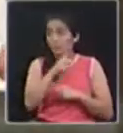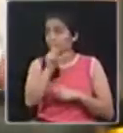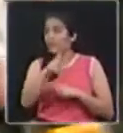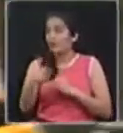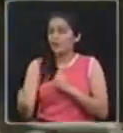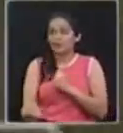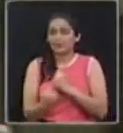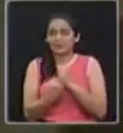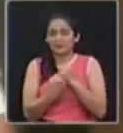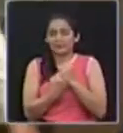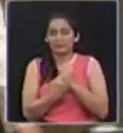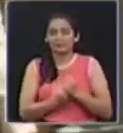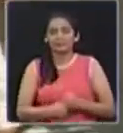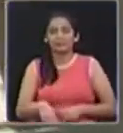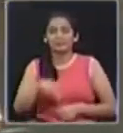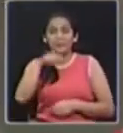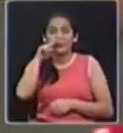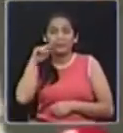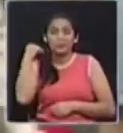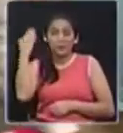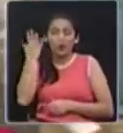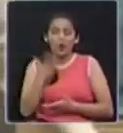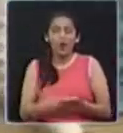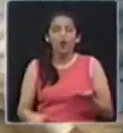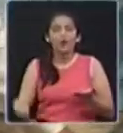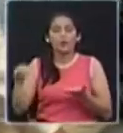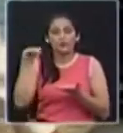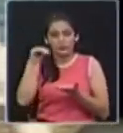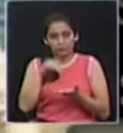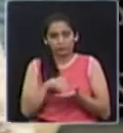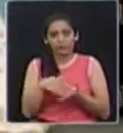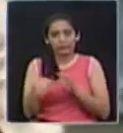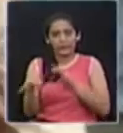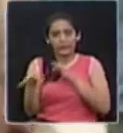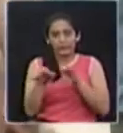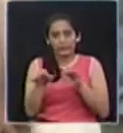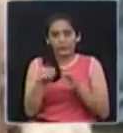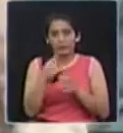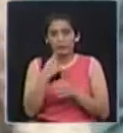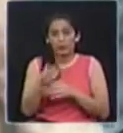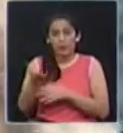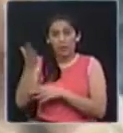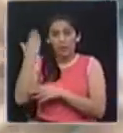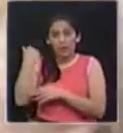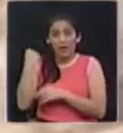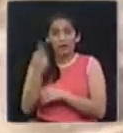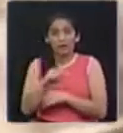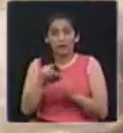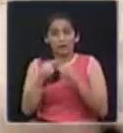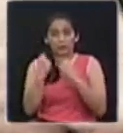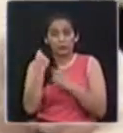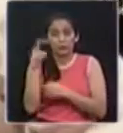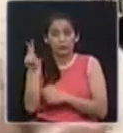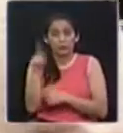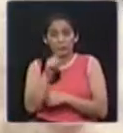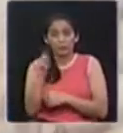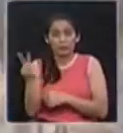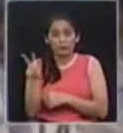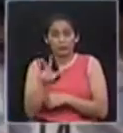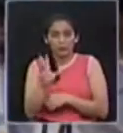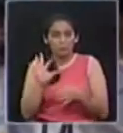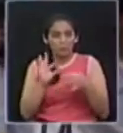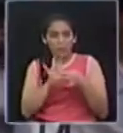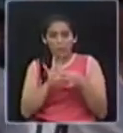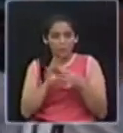Una vez más, el alcalde de Guayaquil, Jaime Nebot, aclaró el por qué no se logró una alianza en la primera vuelta electoral con el binomio presidencial